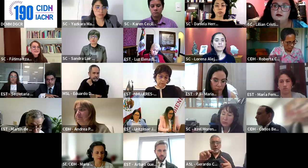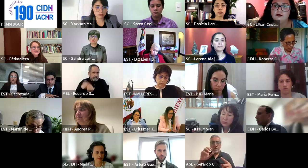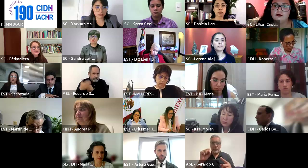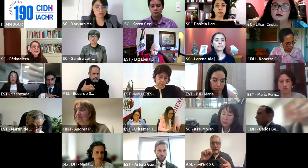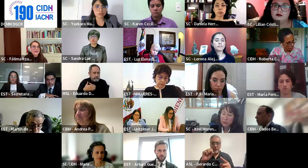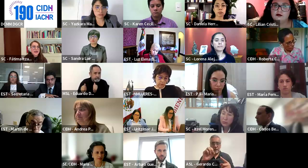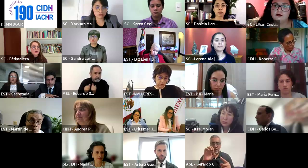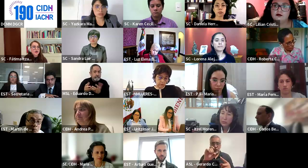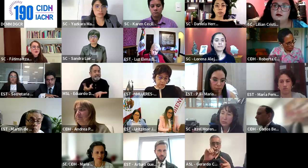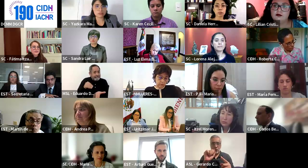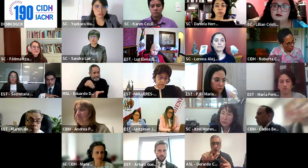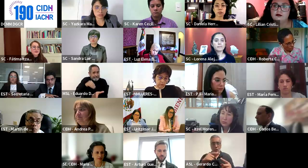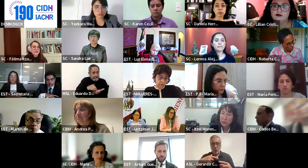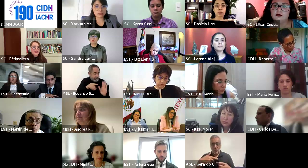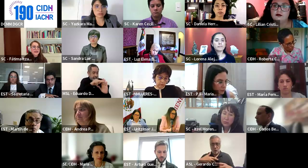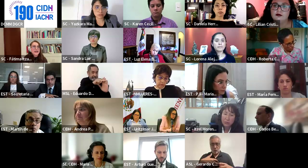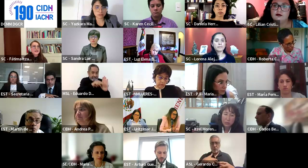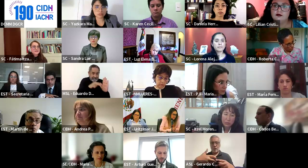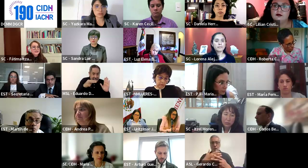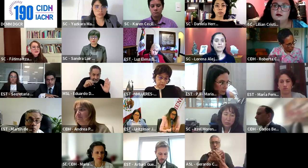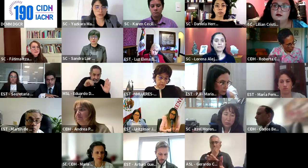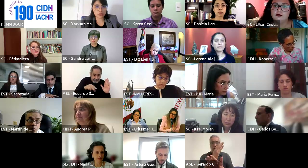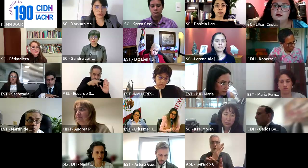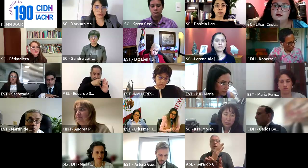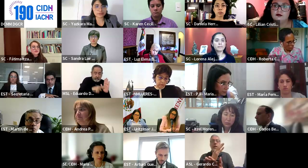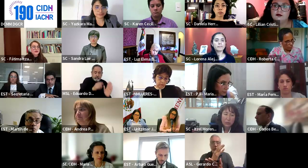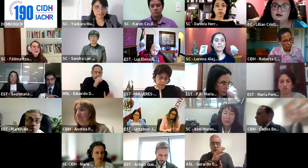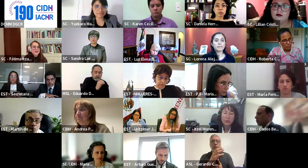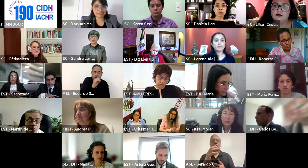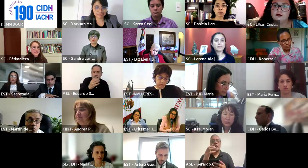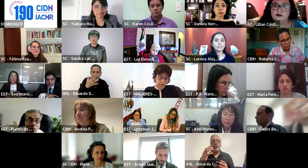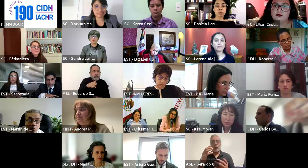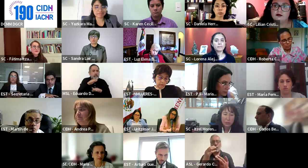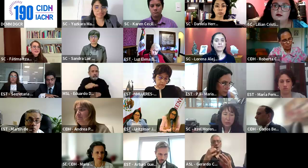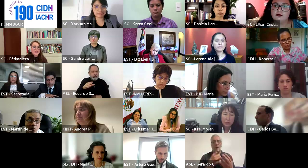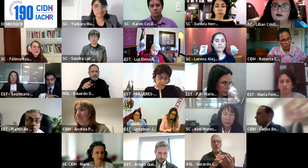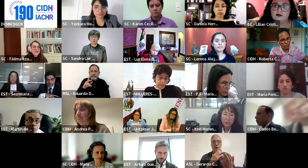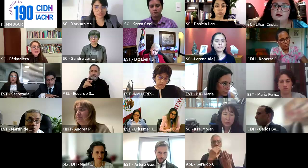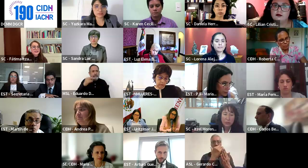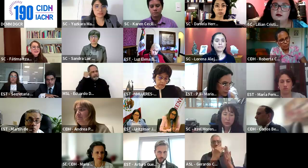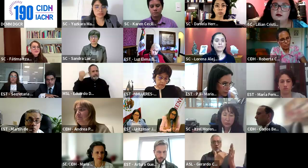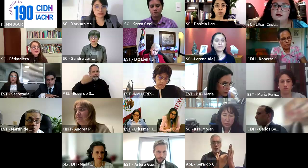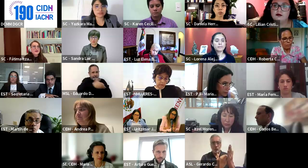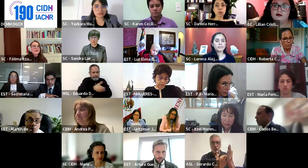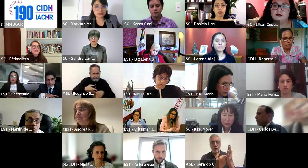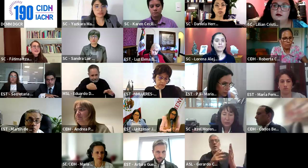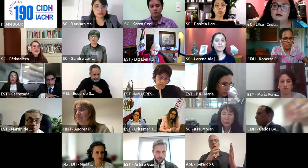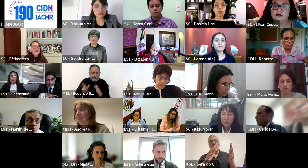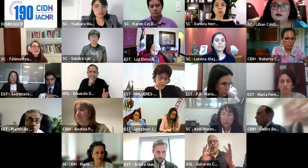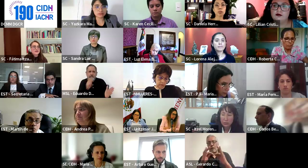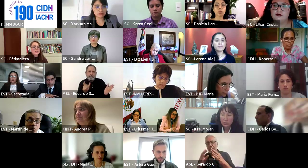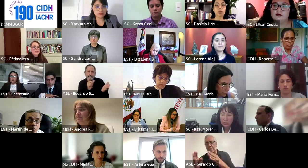todavía existe en la norma oficial mexicana 005 sobre planificación familiar el término